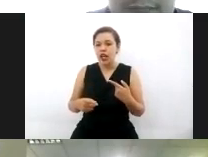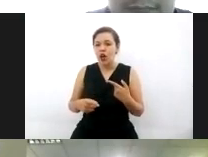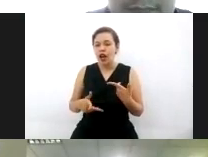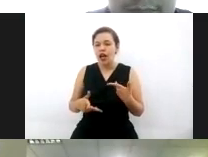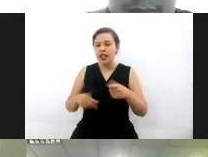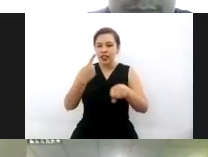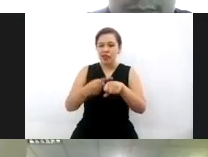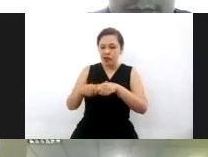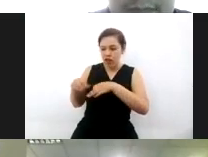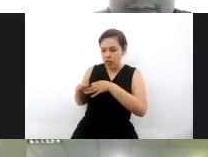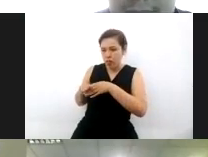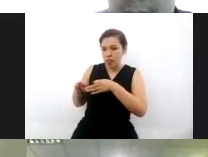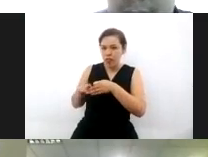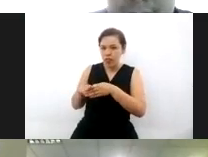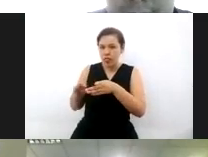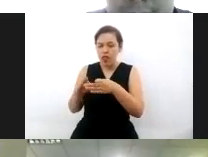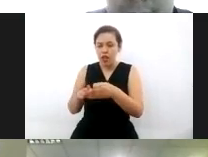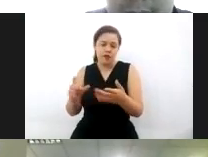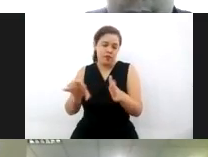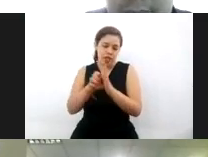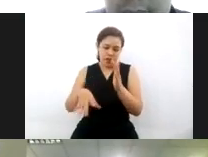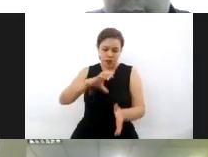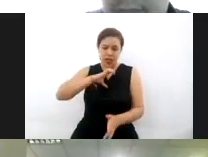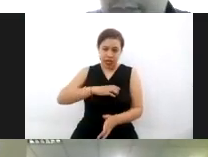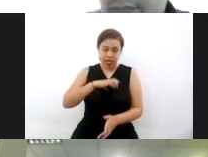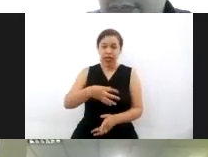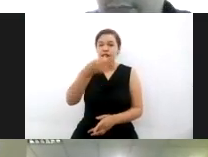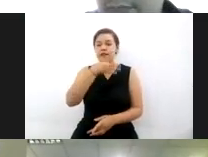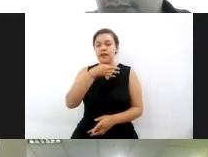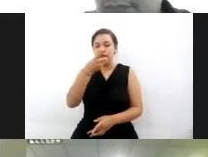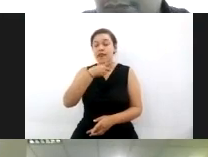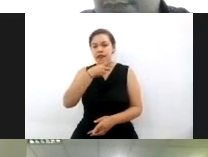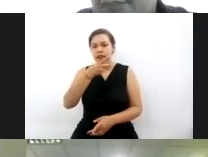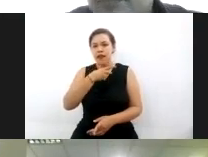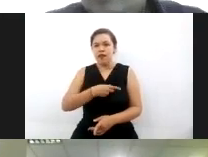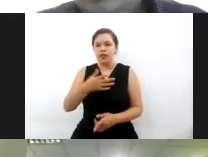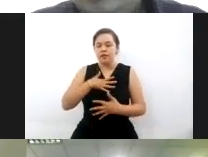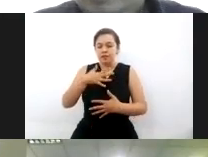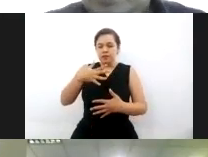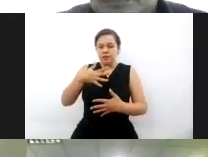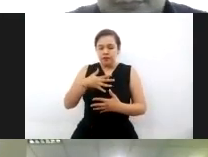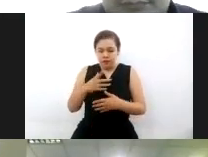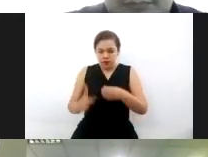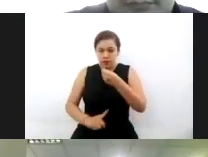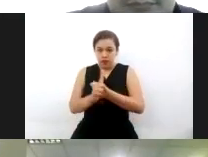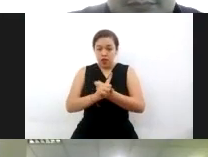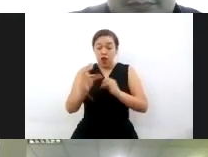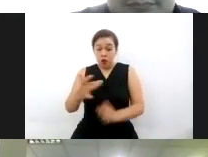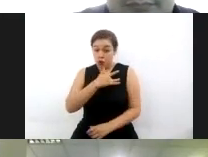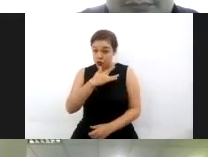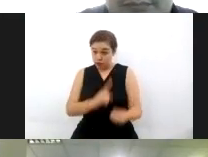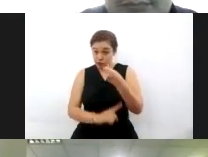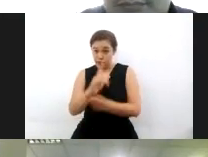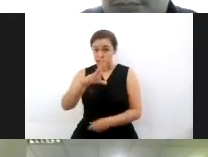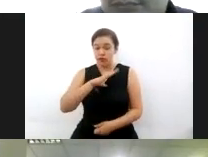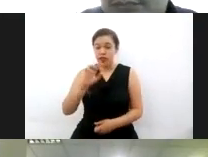alguna comorbilidad como el cáncer, diabetes, enfermedades respiratorias o cardíacas. Recordemos que aunque las personas mayores